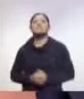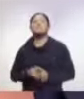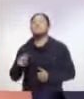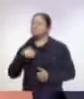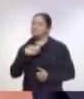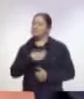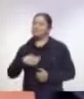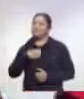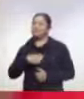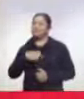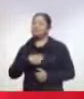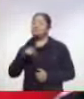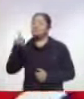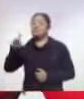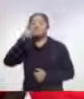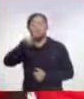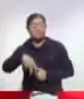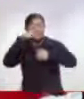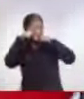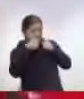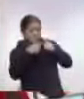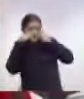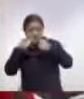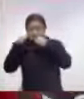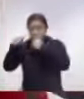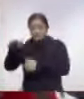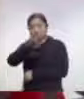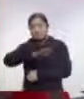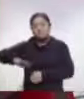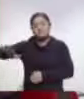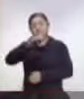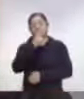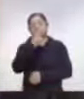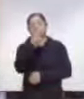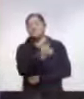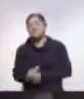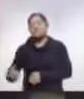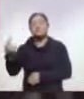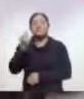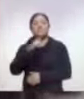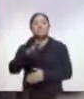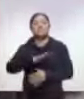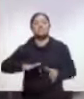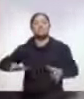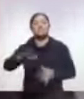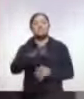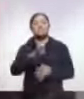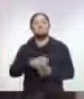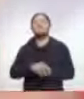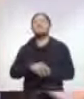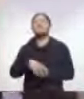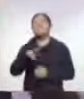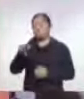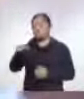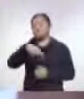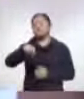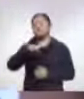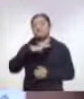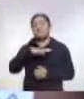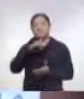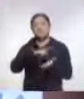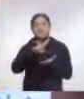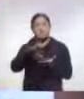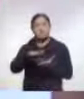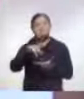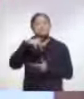quiere decir que están tomando en cuenta a la comunidad de nuestros niños, que si bien es cierto, tienen alguna discapacidad, pero